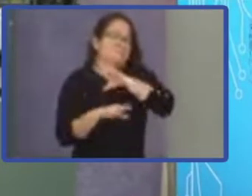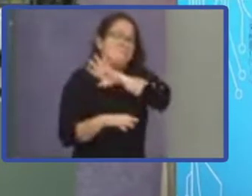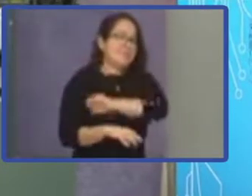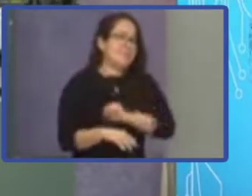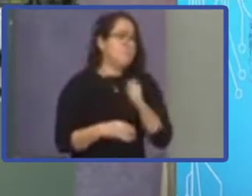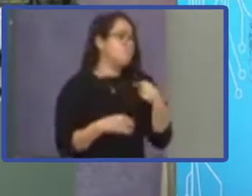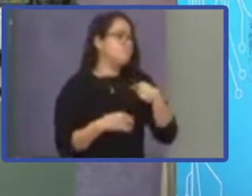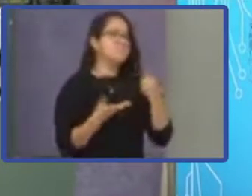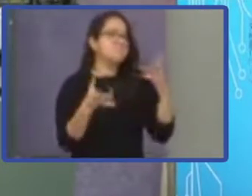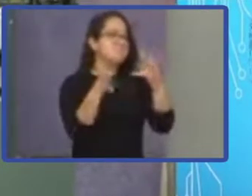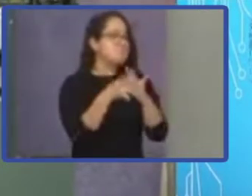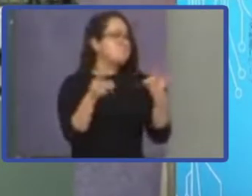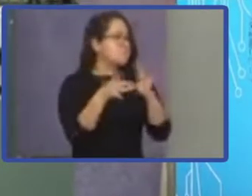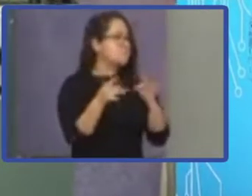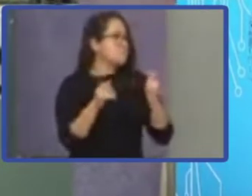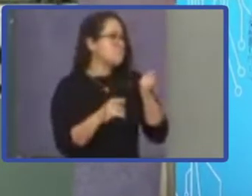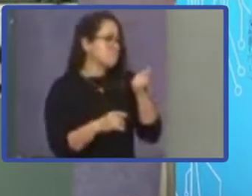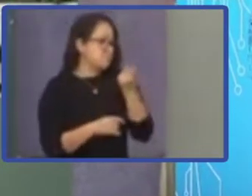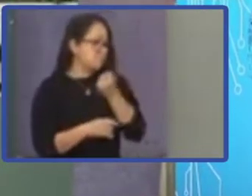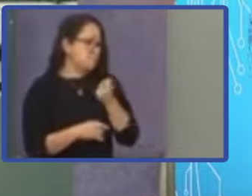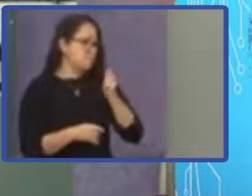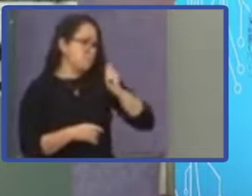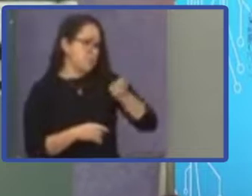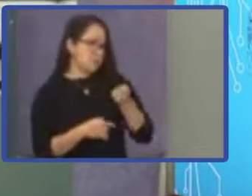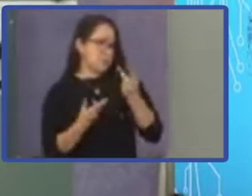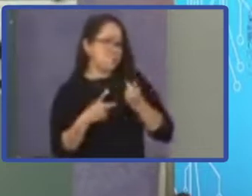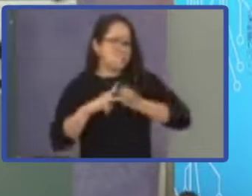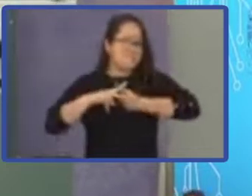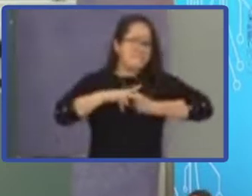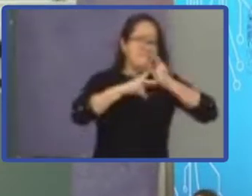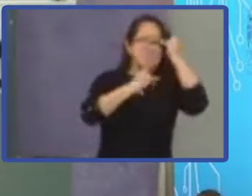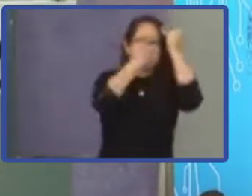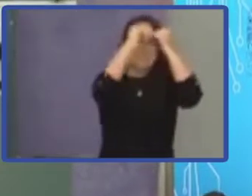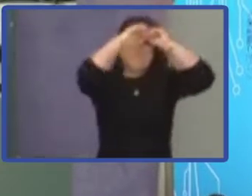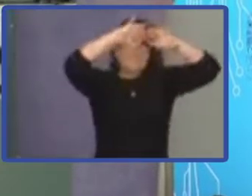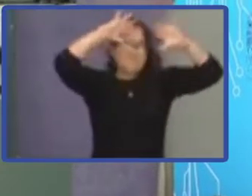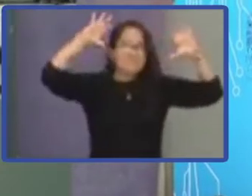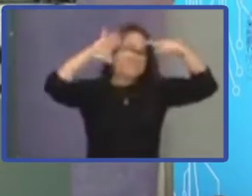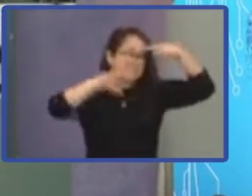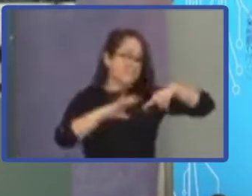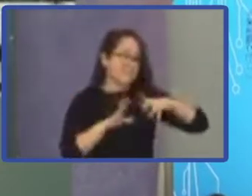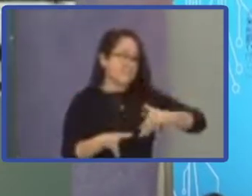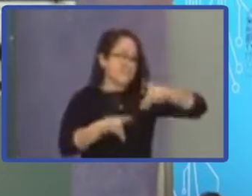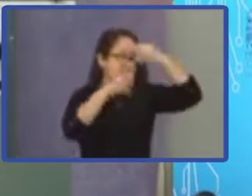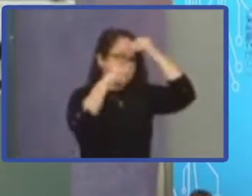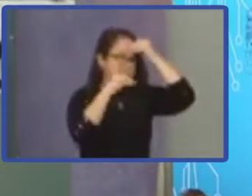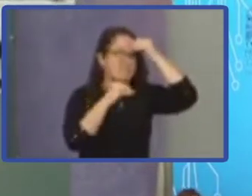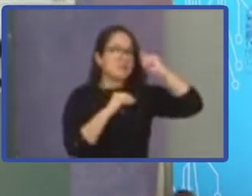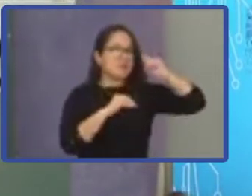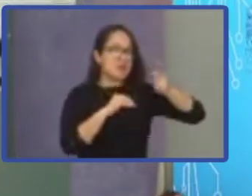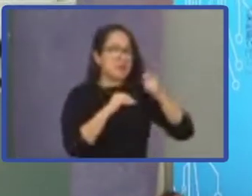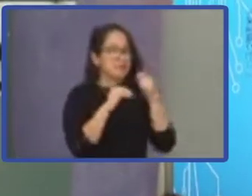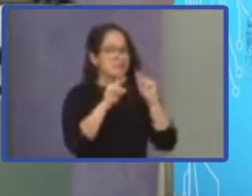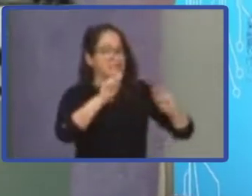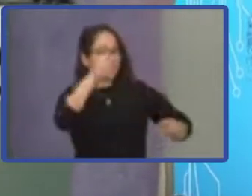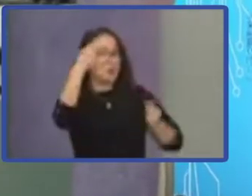de un viaje matemático por la imaginación para aprender sobre el infinito. Y yo espero que les guste.